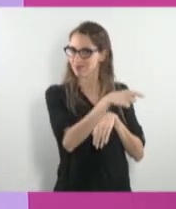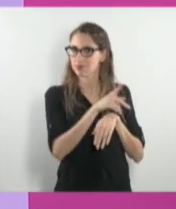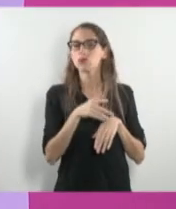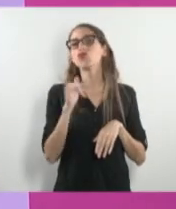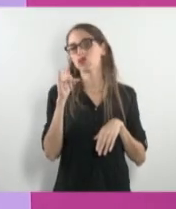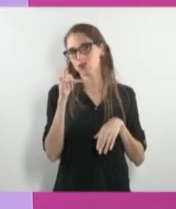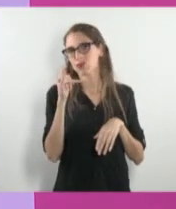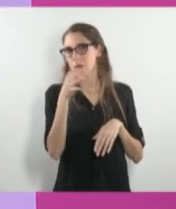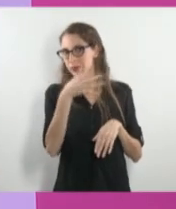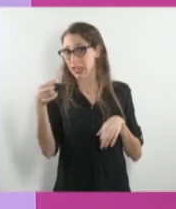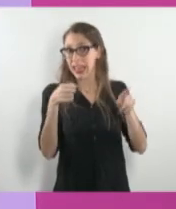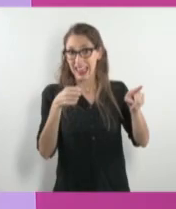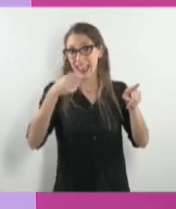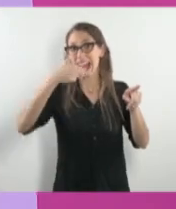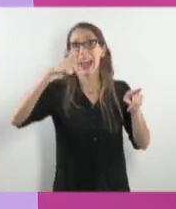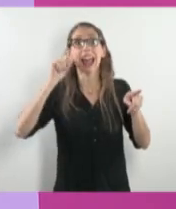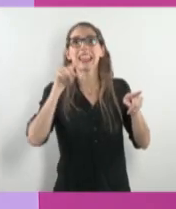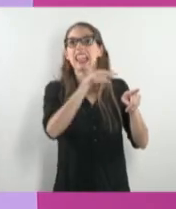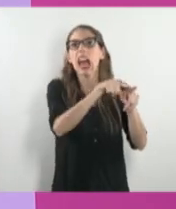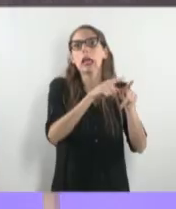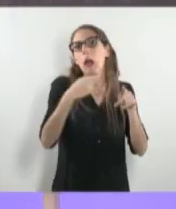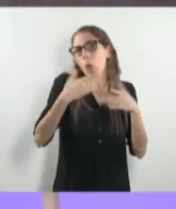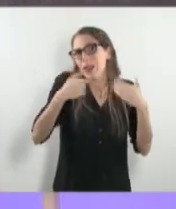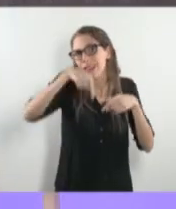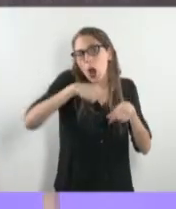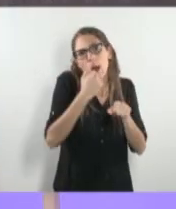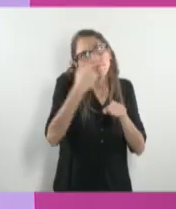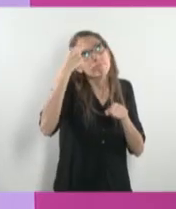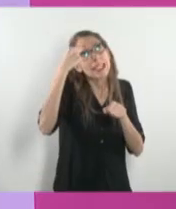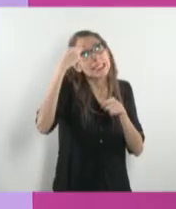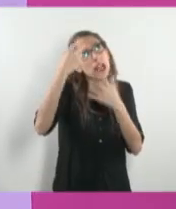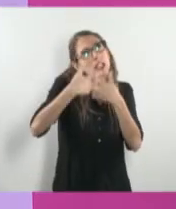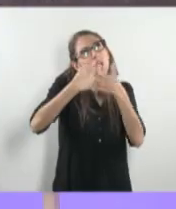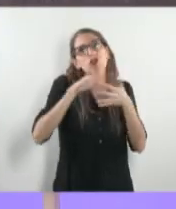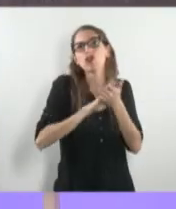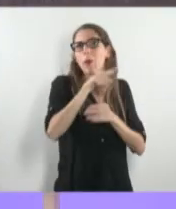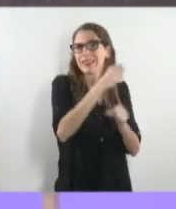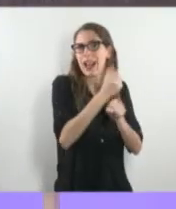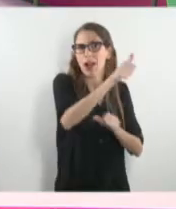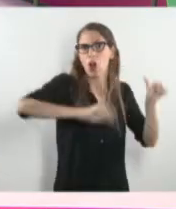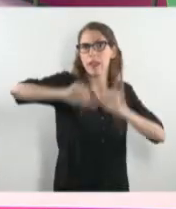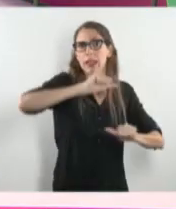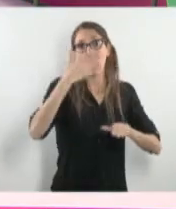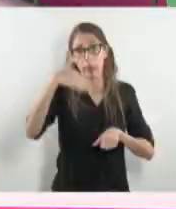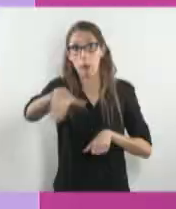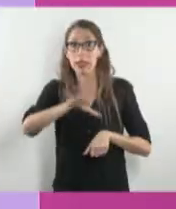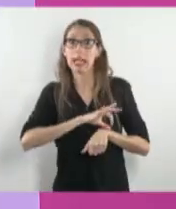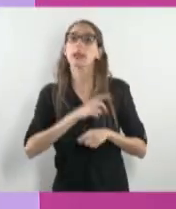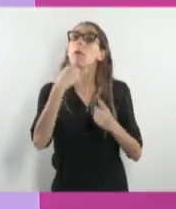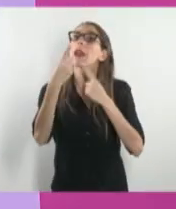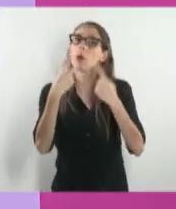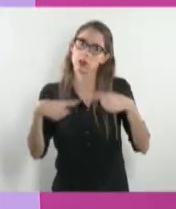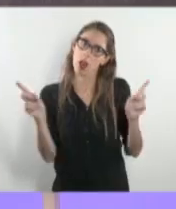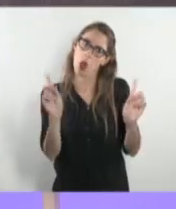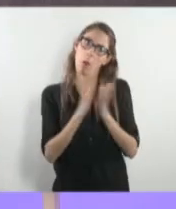Ella está en química, por ahí está pensando en sus tareas. No le tomes después examen. Porque no, obvio. Después me reta a mí. Pero vos